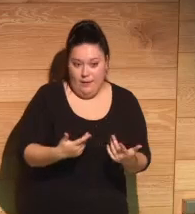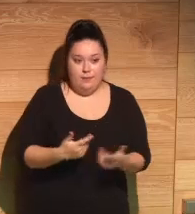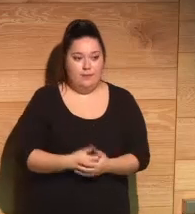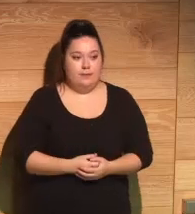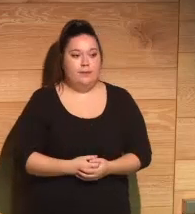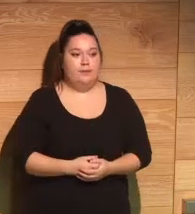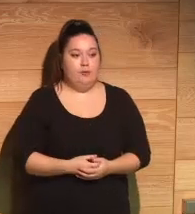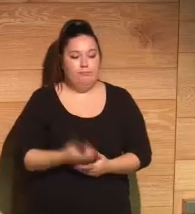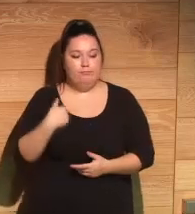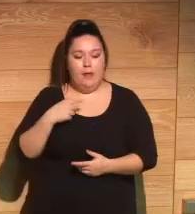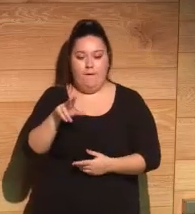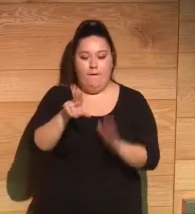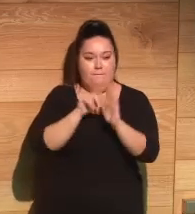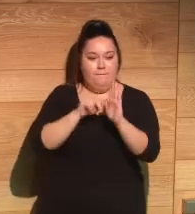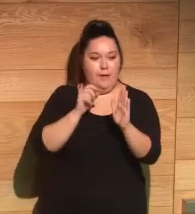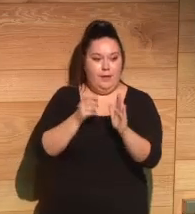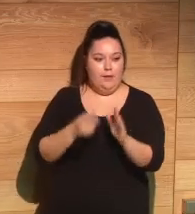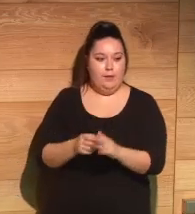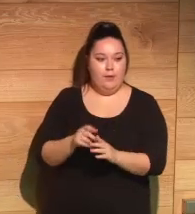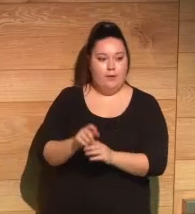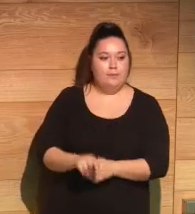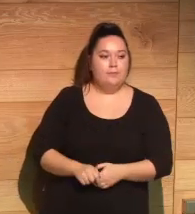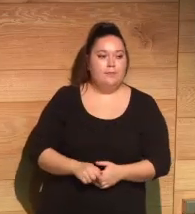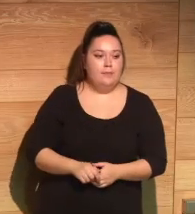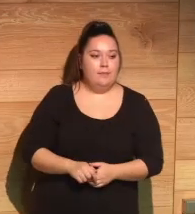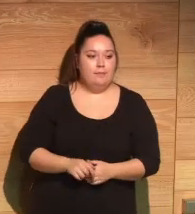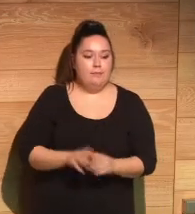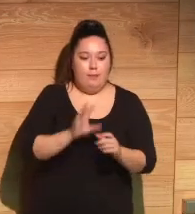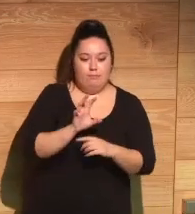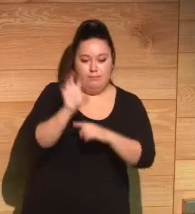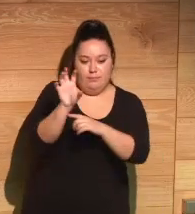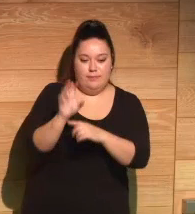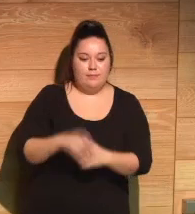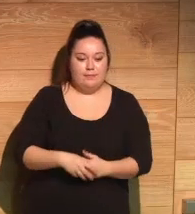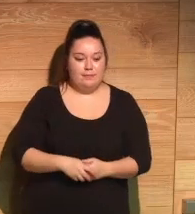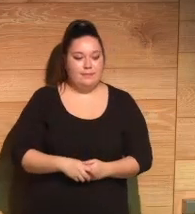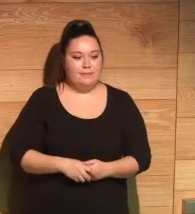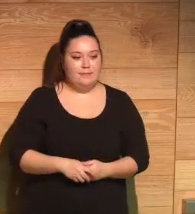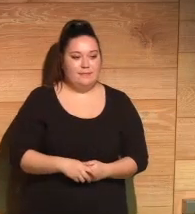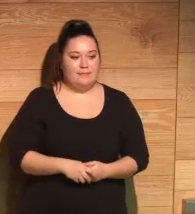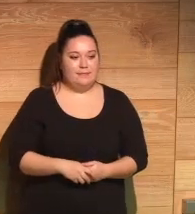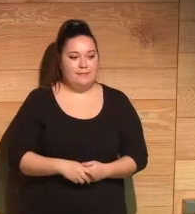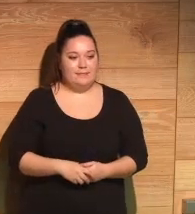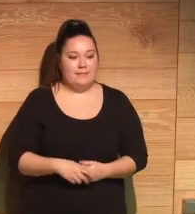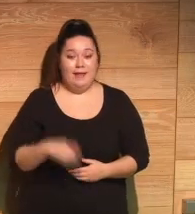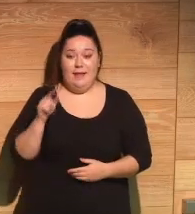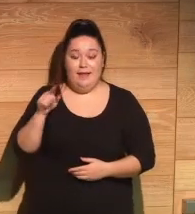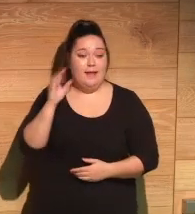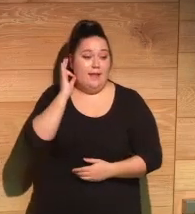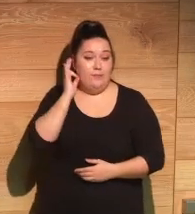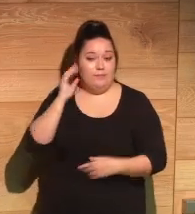verla. Isabel, pues nada, que esté bien y nada, la generación del 27.